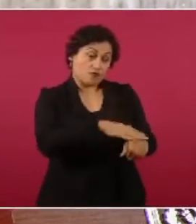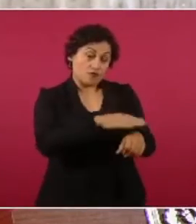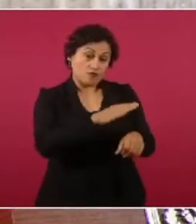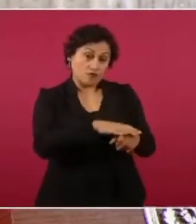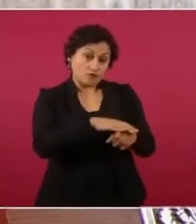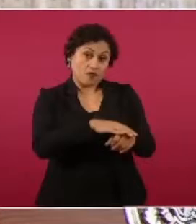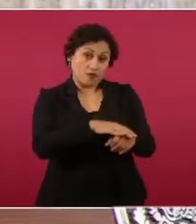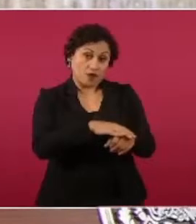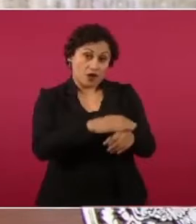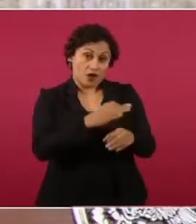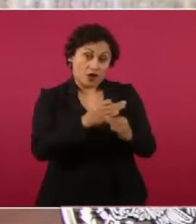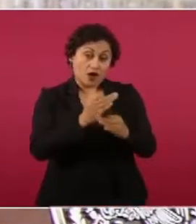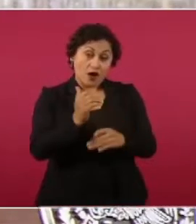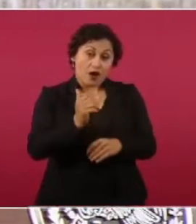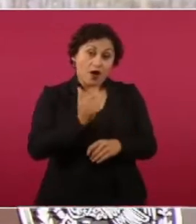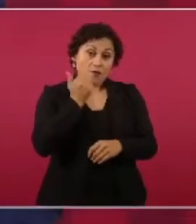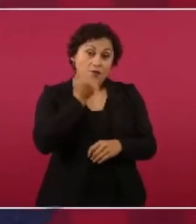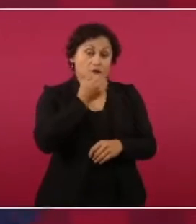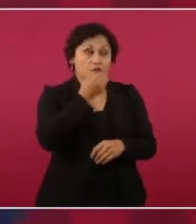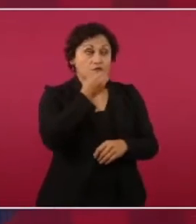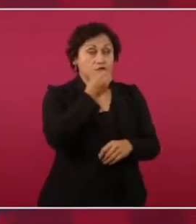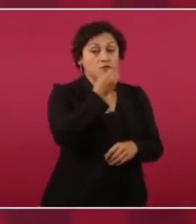de que no se portan bien